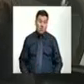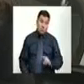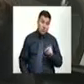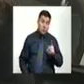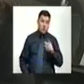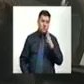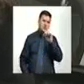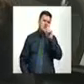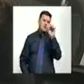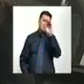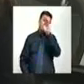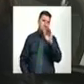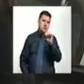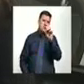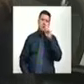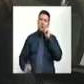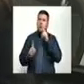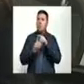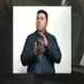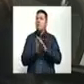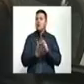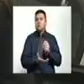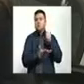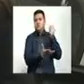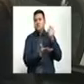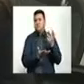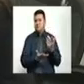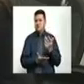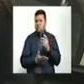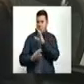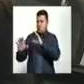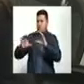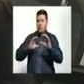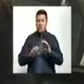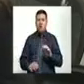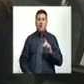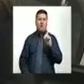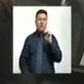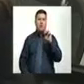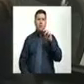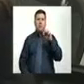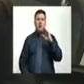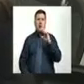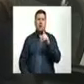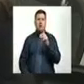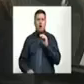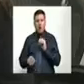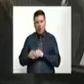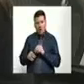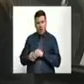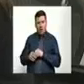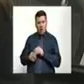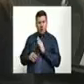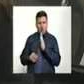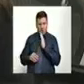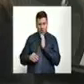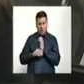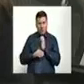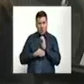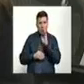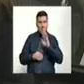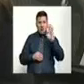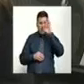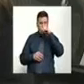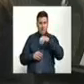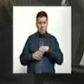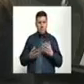y otro 60% para la paz. Y también preocupa muchísimo que el FOMPET, el Fondo de Ahorro Pensional de las entidades